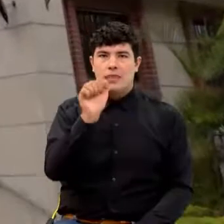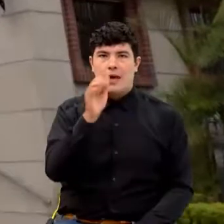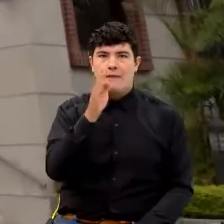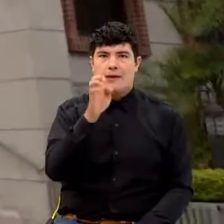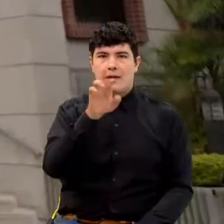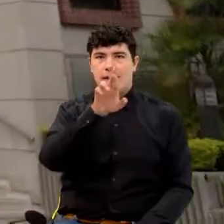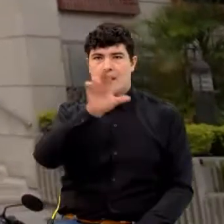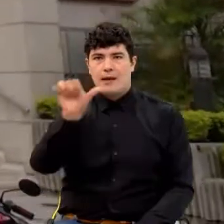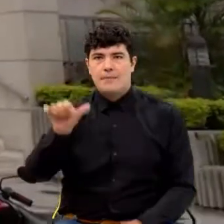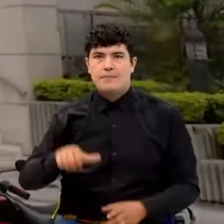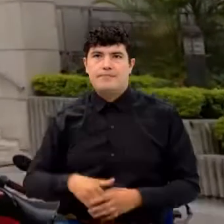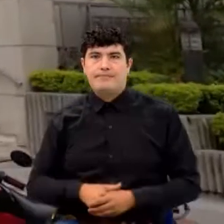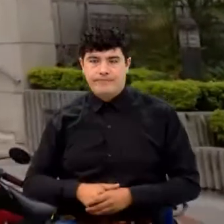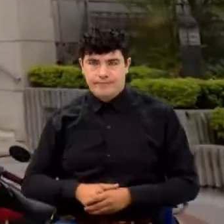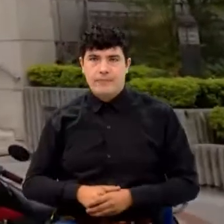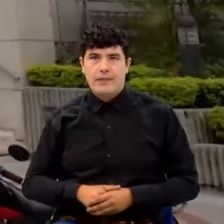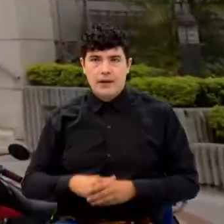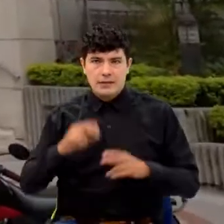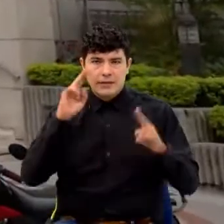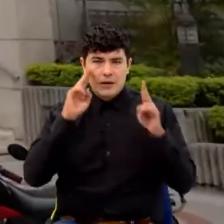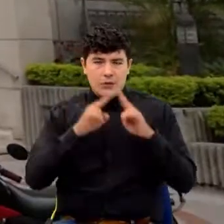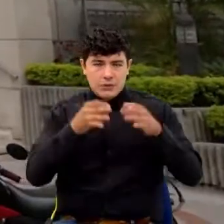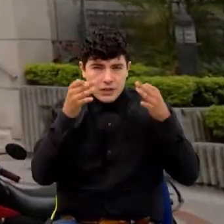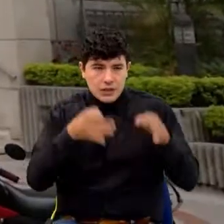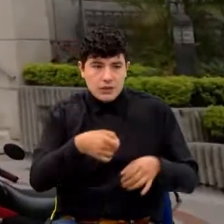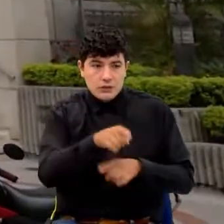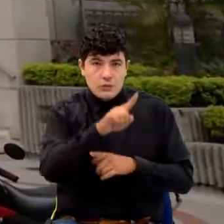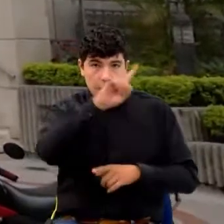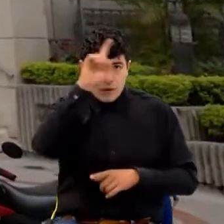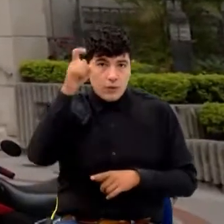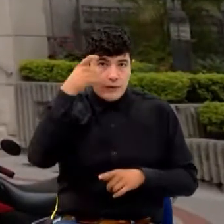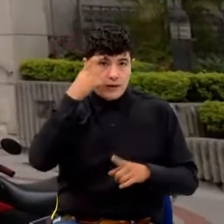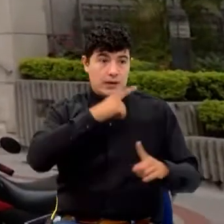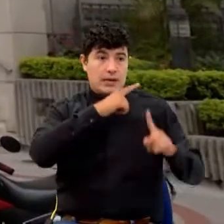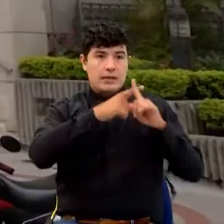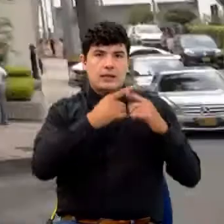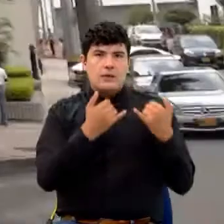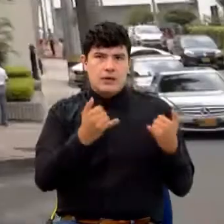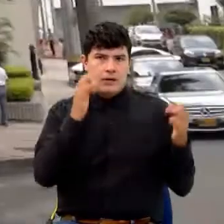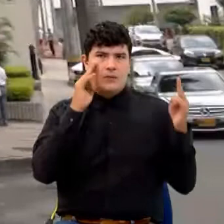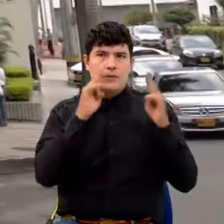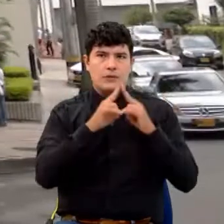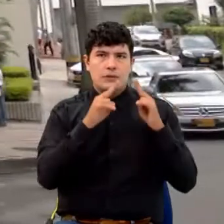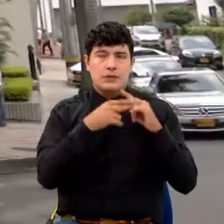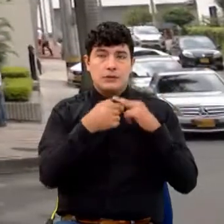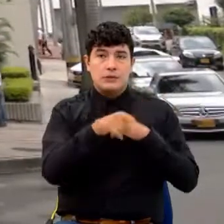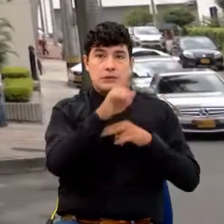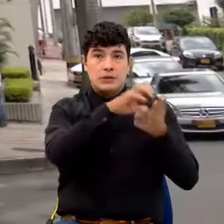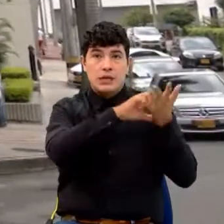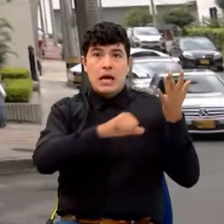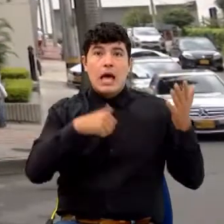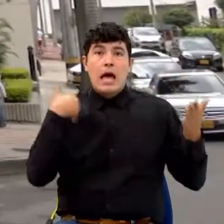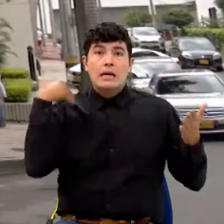Aunque aún no se conocen muchos detalles, el exgobernador de Santander contó que este embargo se realiza hasta